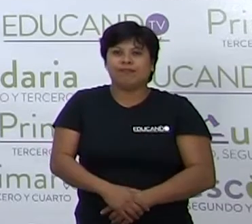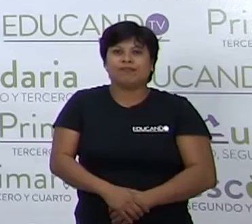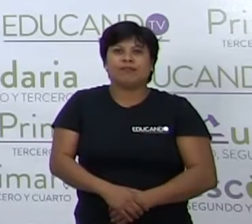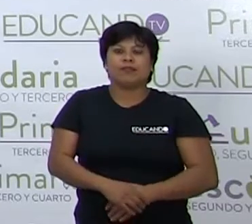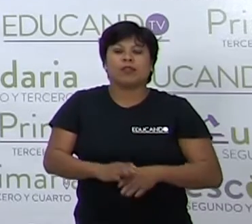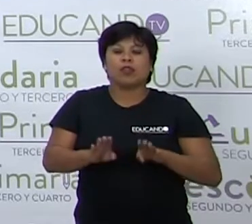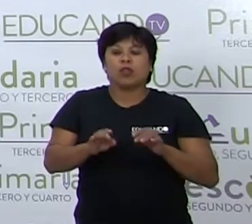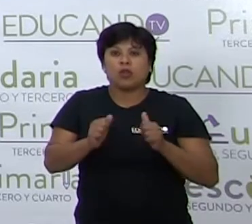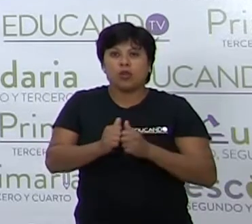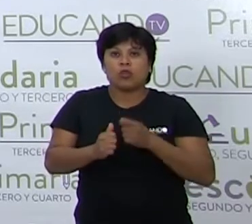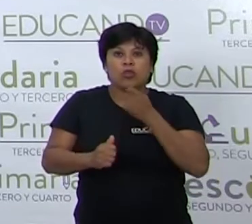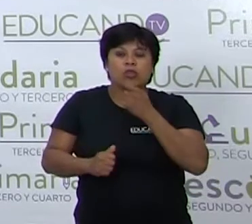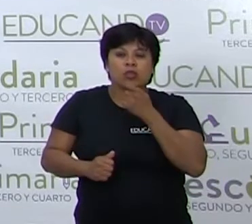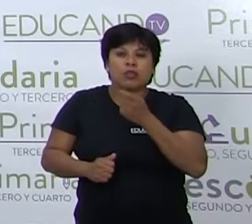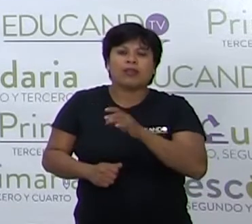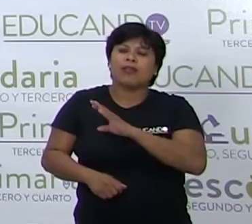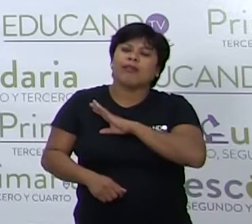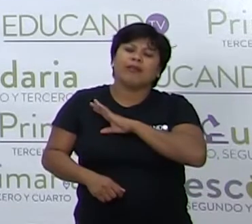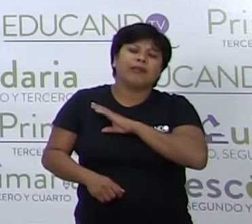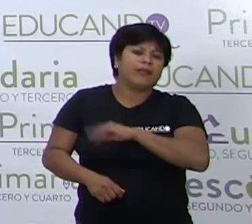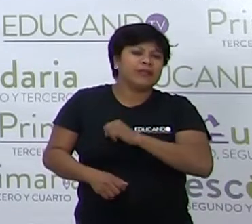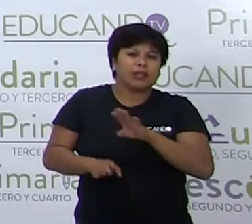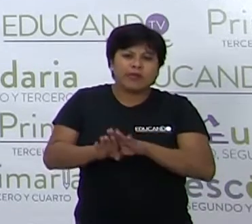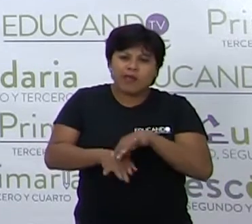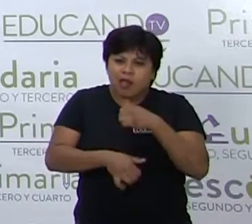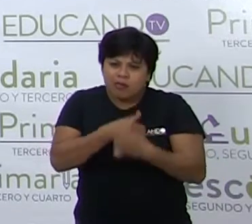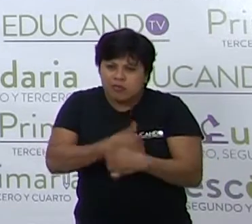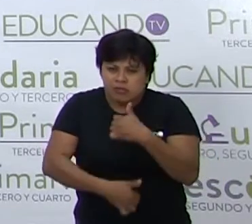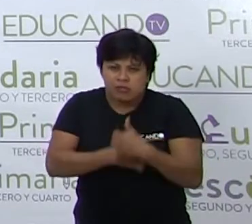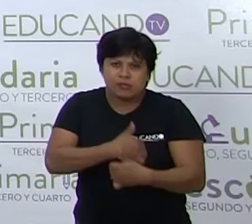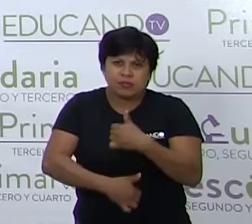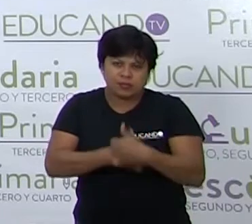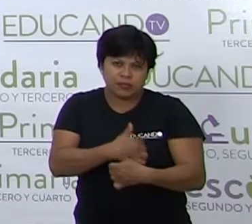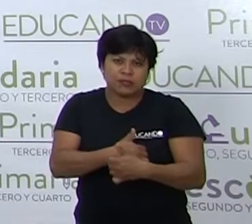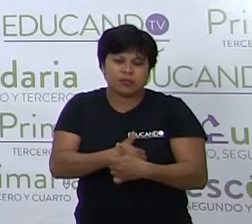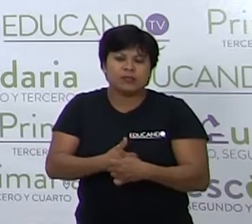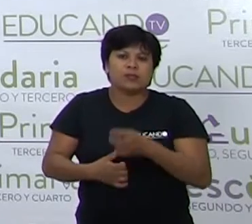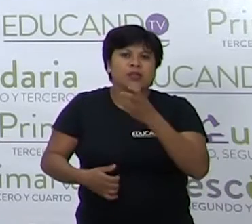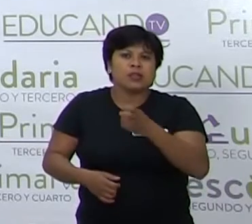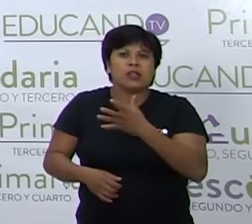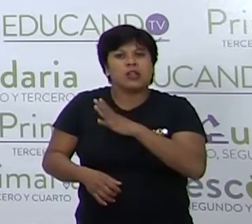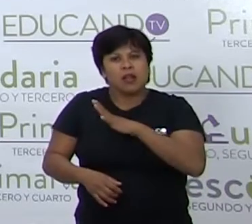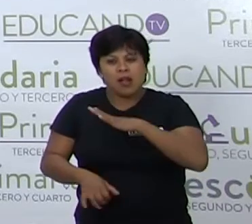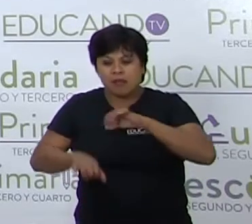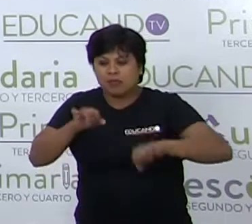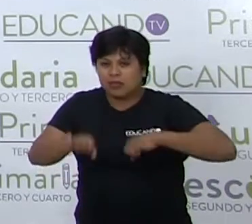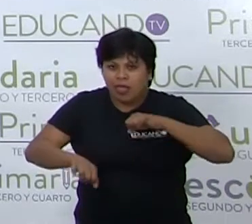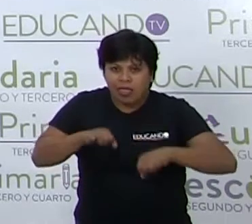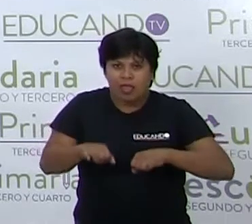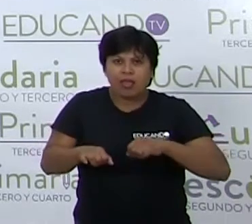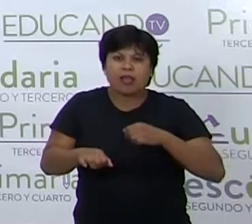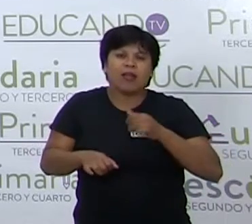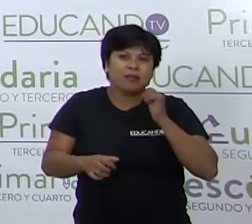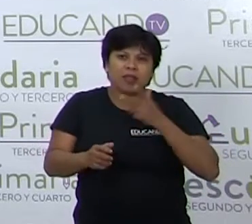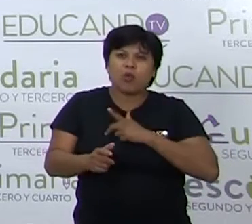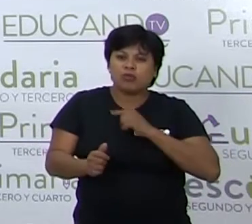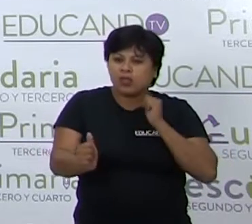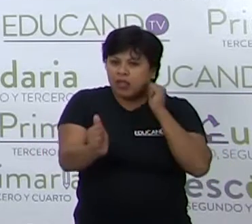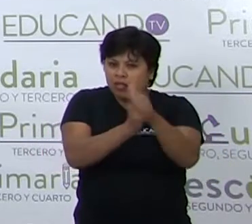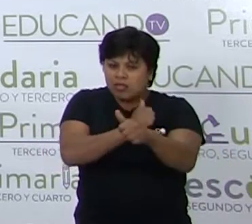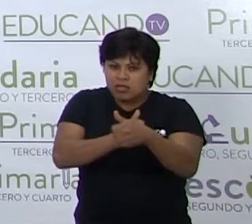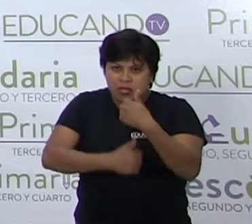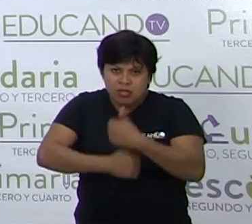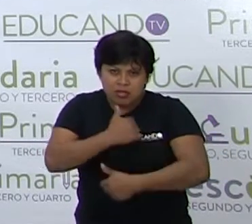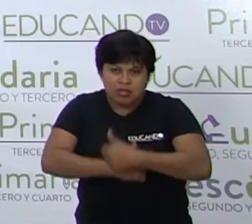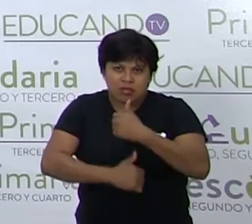con unos niños que les encanta echar carreritas, ¿sí? Tienen todo su bicicleta y, pues claro, dijeron, vamos